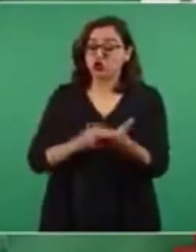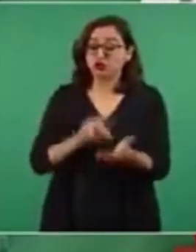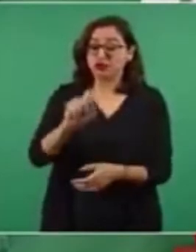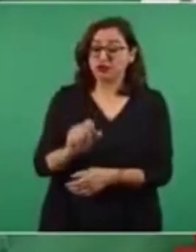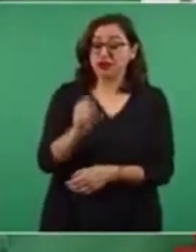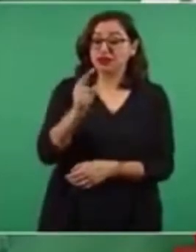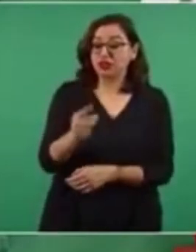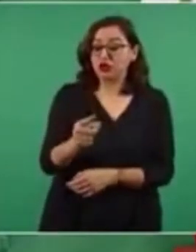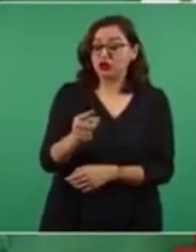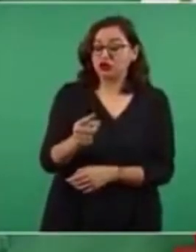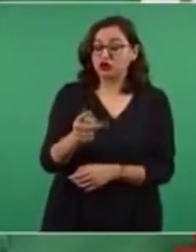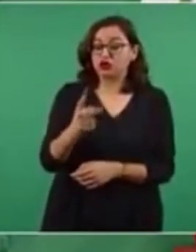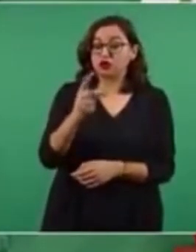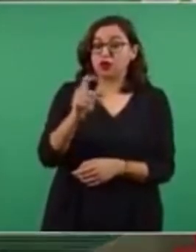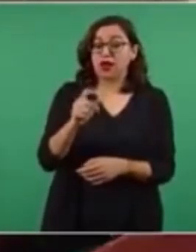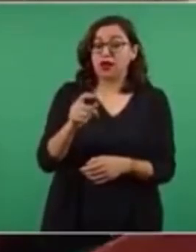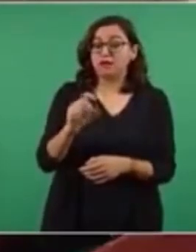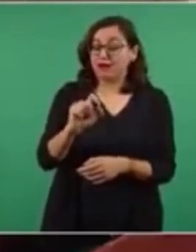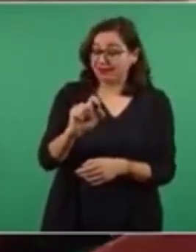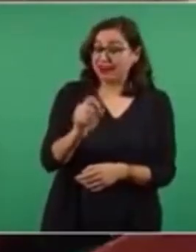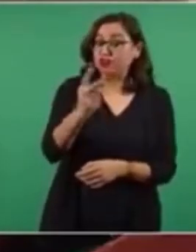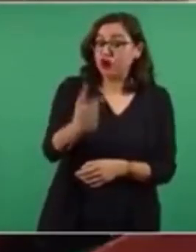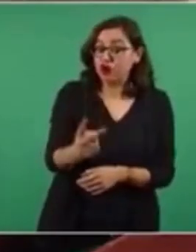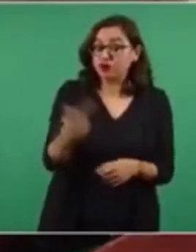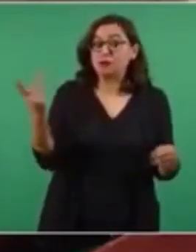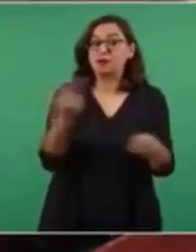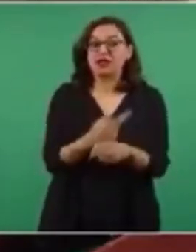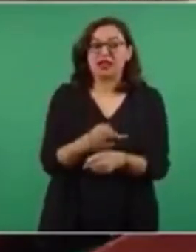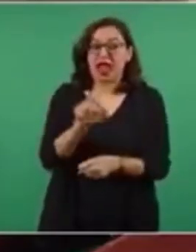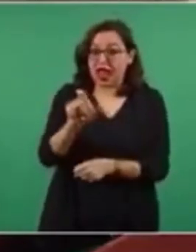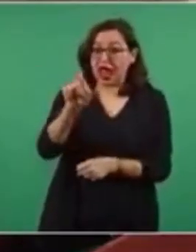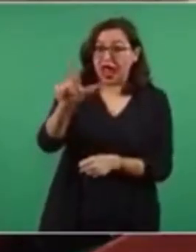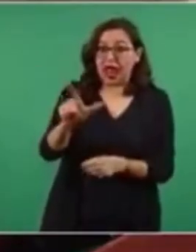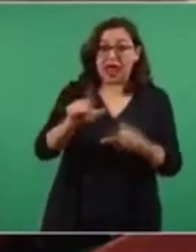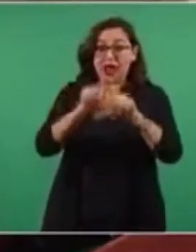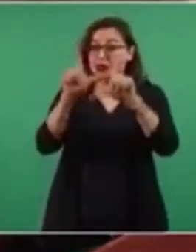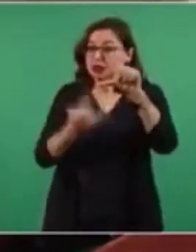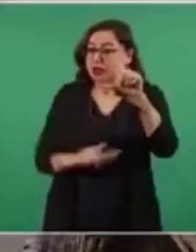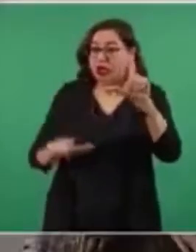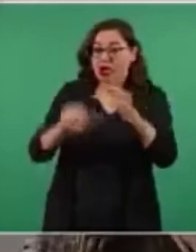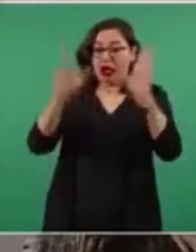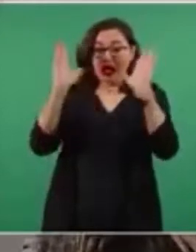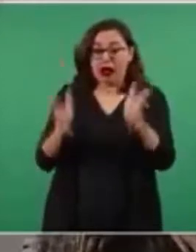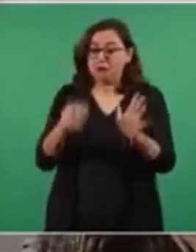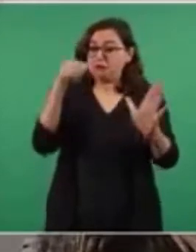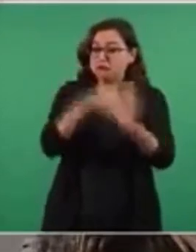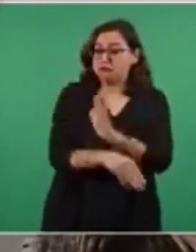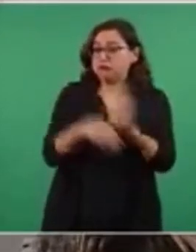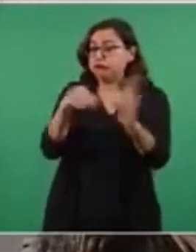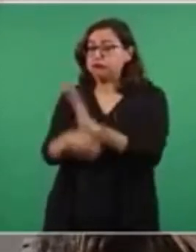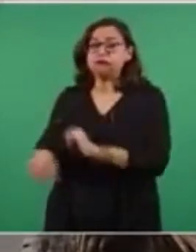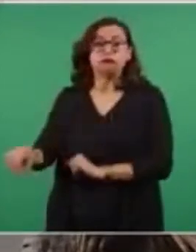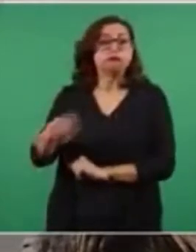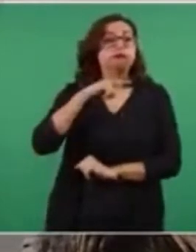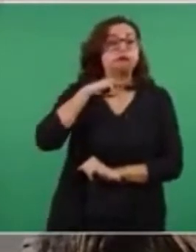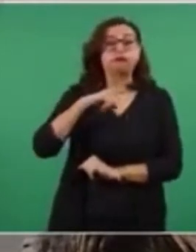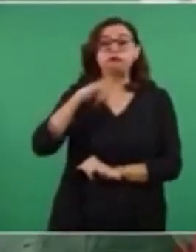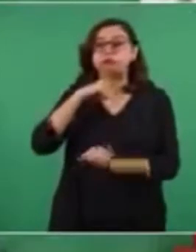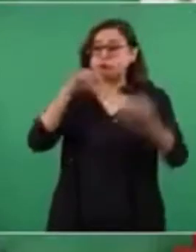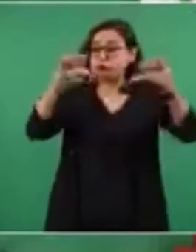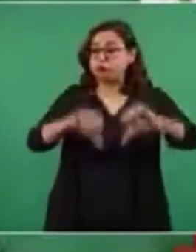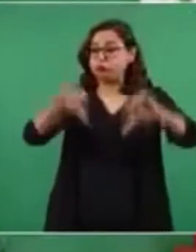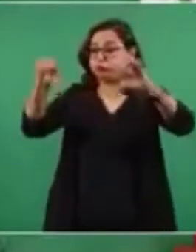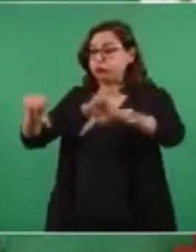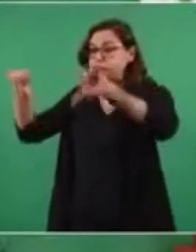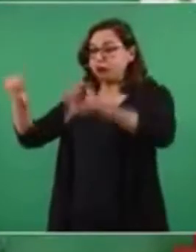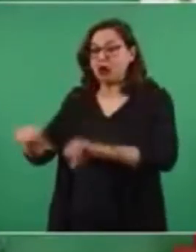muy probablemente, si perdió las elecciones del 21, estará tan jodido todo el país porque no